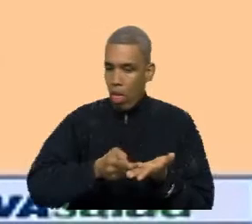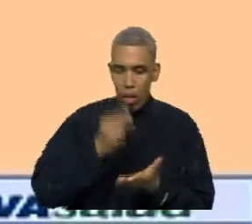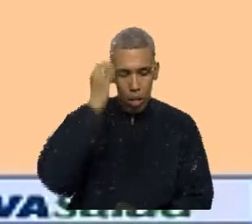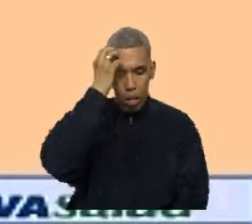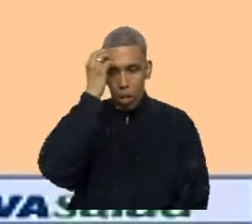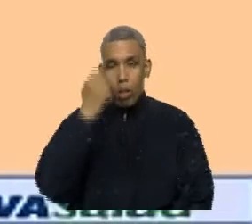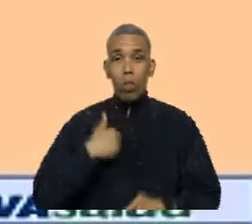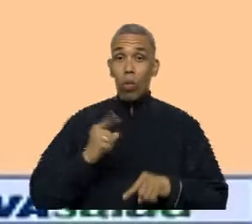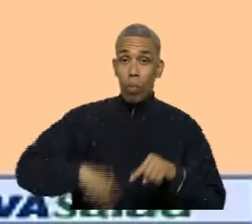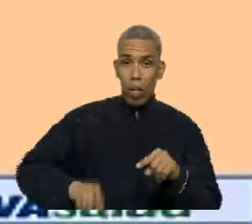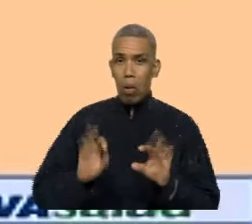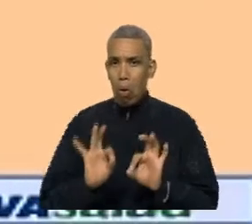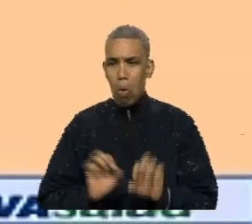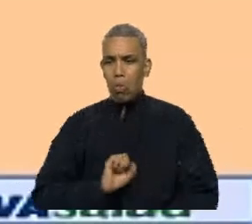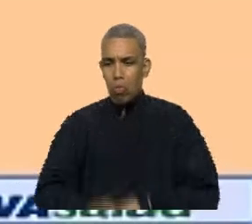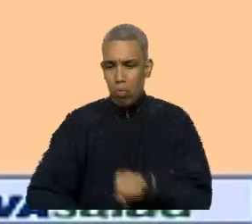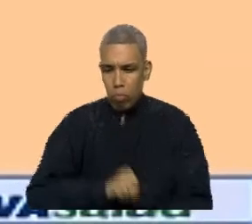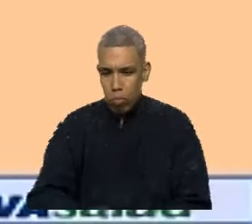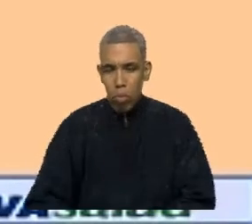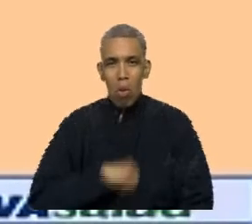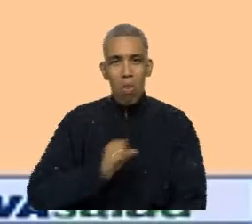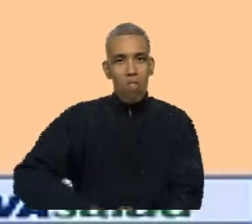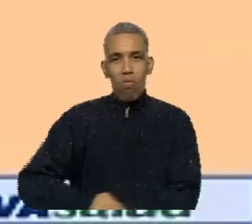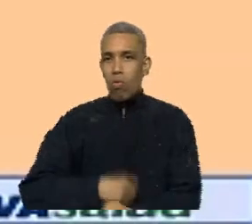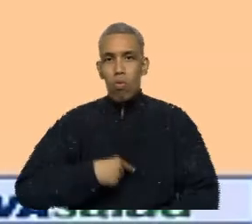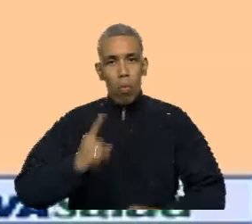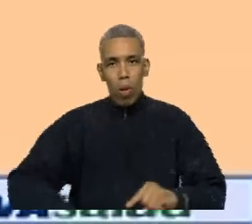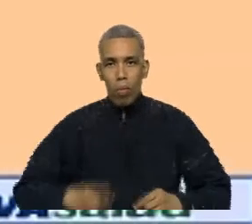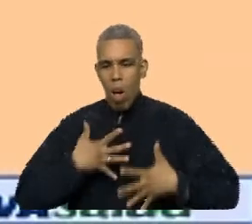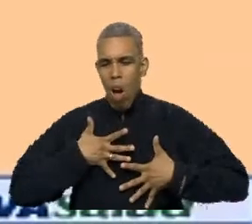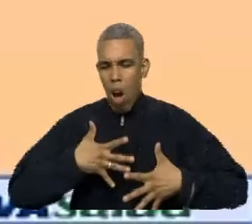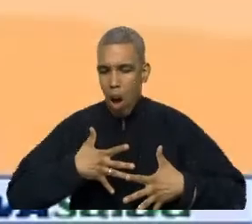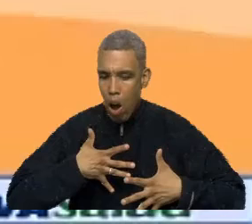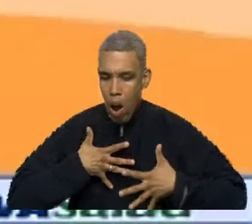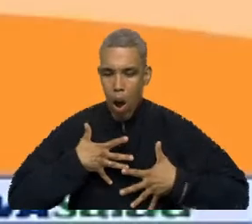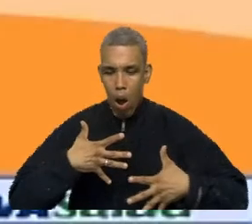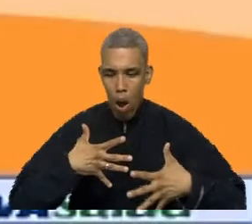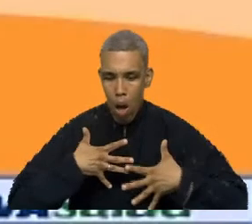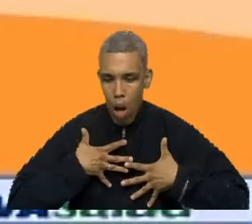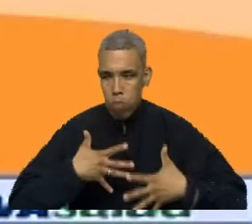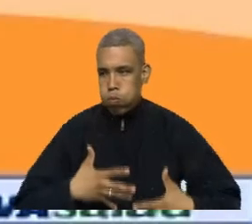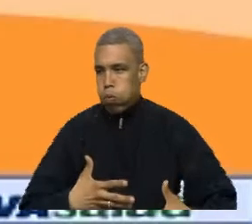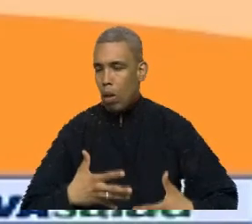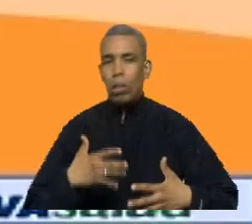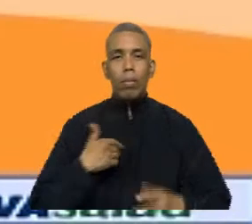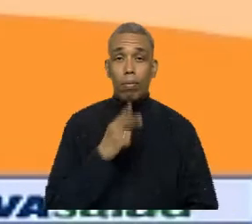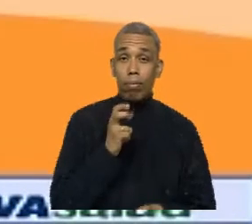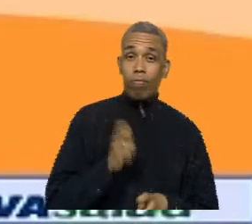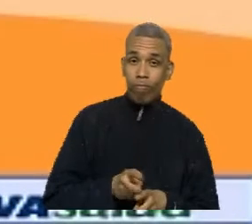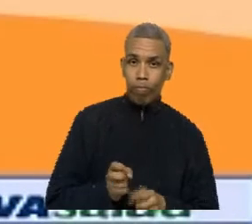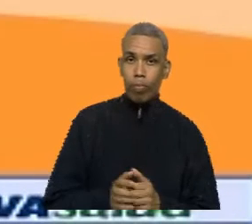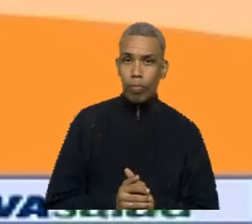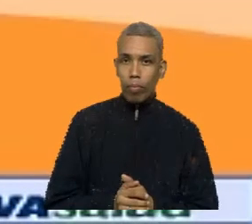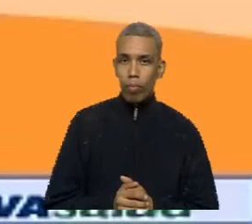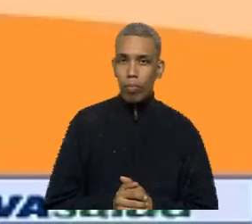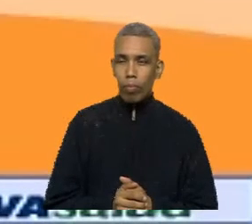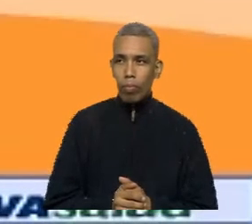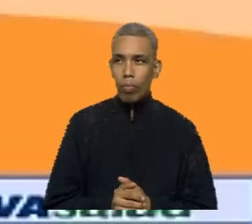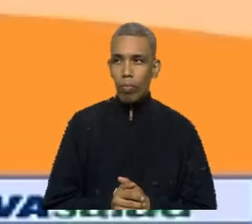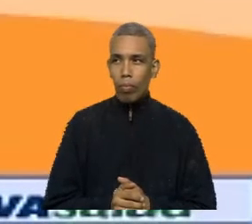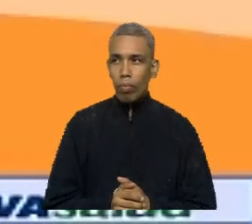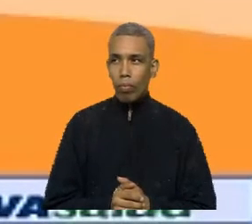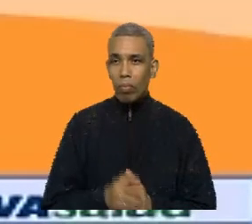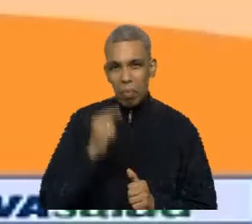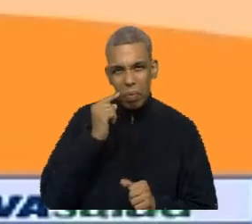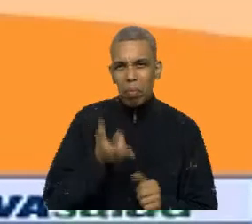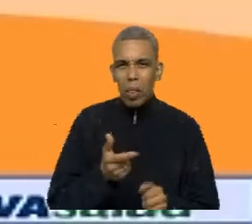bicicleta. La alergia es la causa más frecuente y suele estar relacionada con el polen de plantas, gramíneas, olivo, los